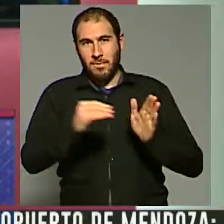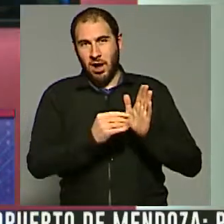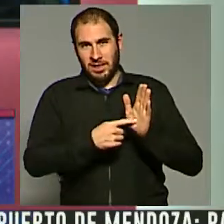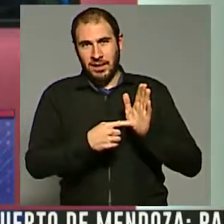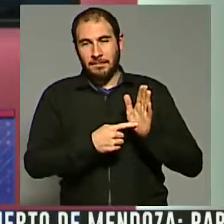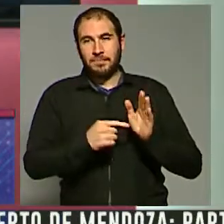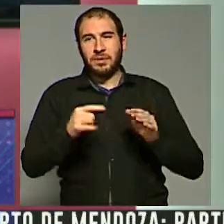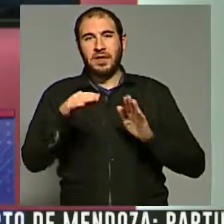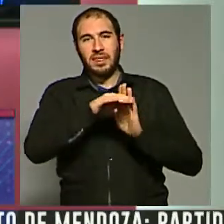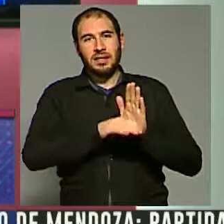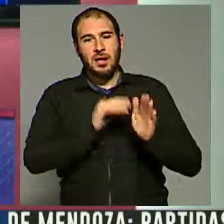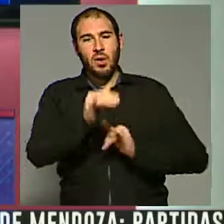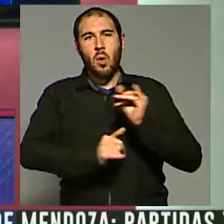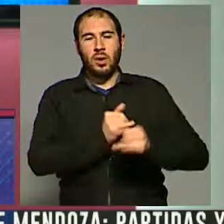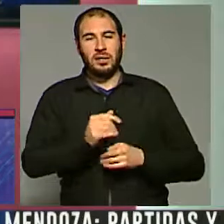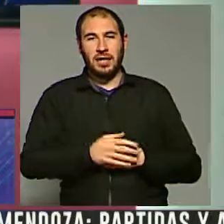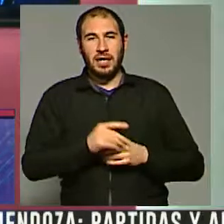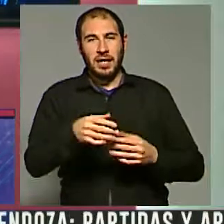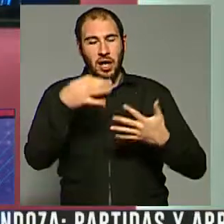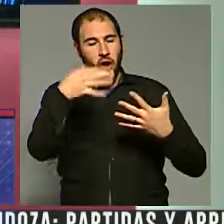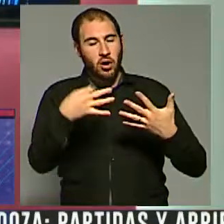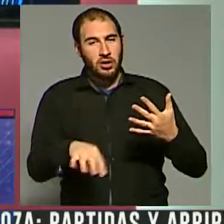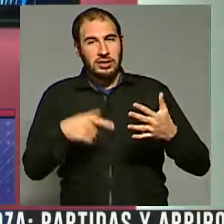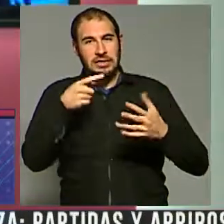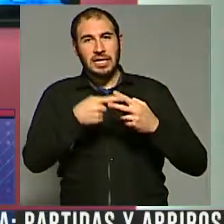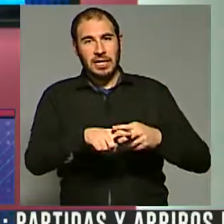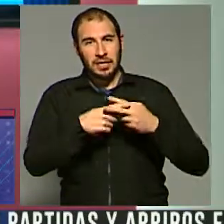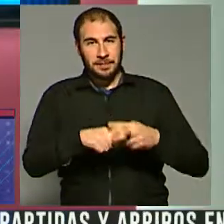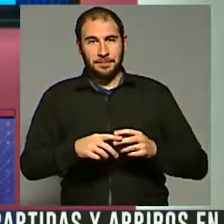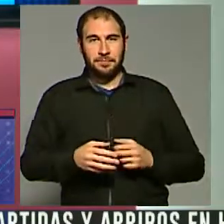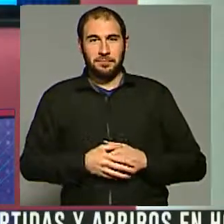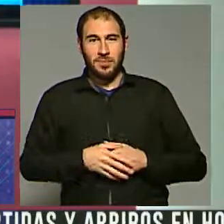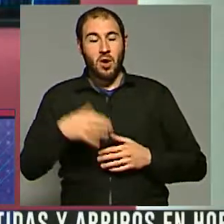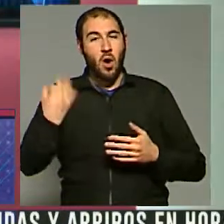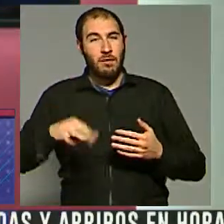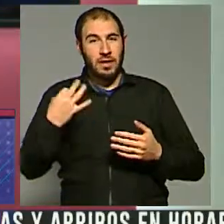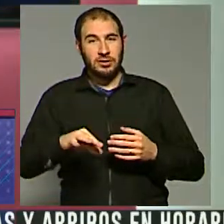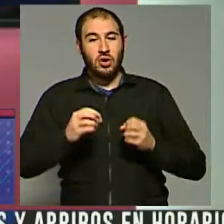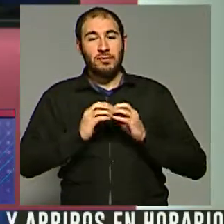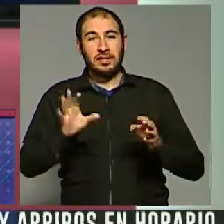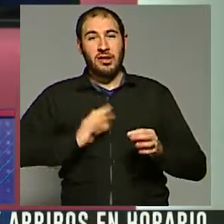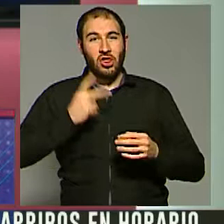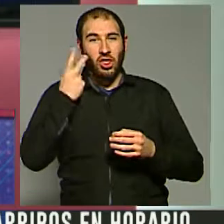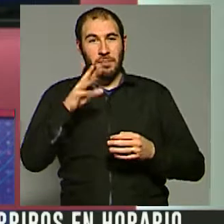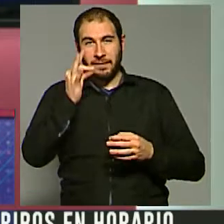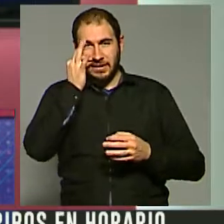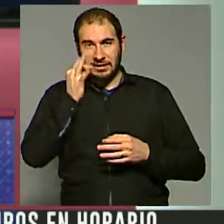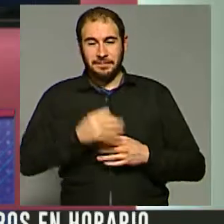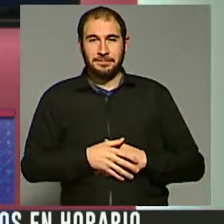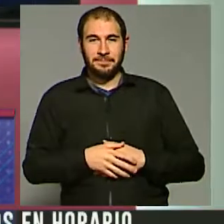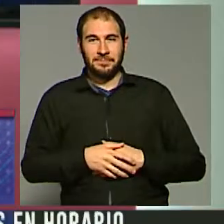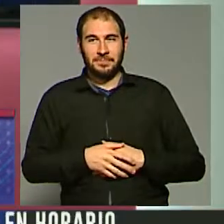se van a conocer los detalles de lo que tiene que ver con esta revisación técnica que va a ser obligatoria a partir del año